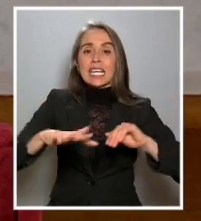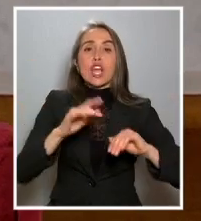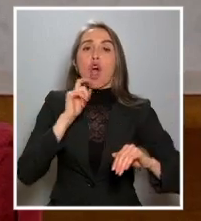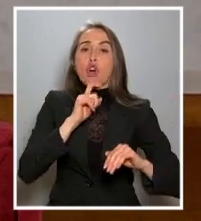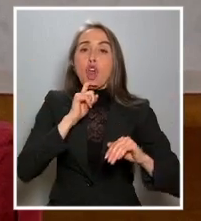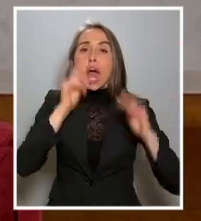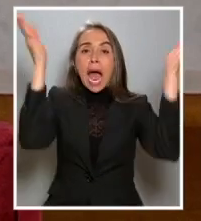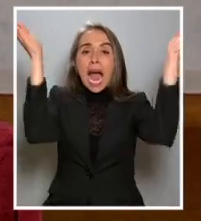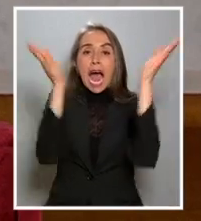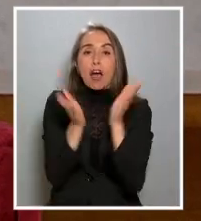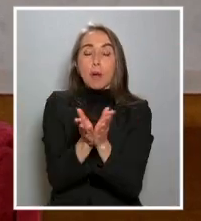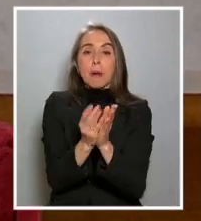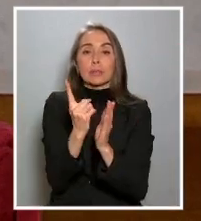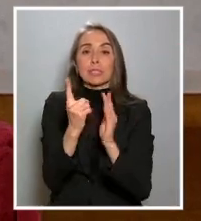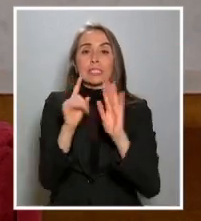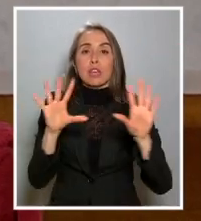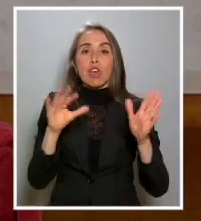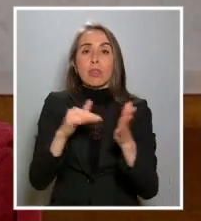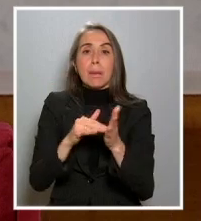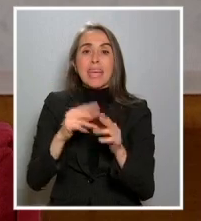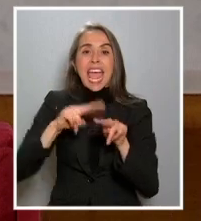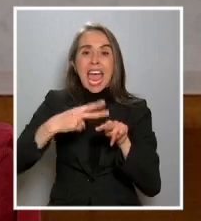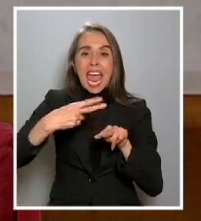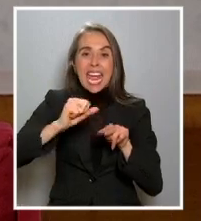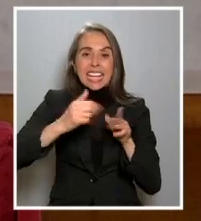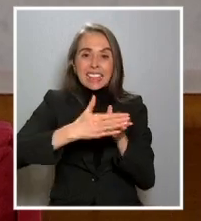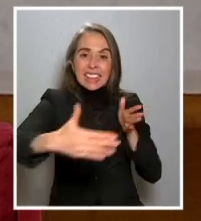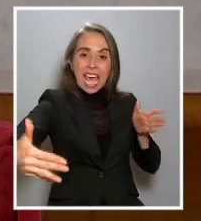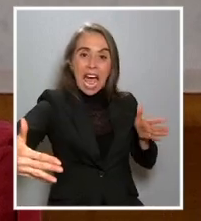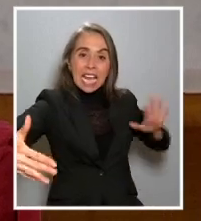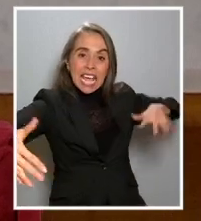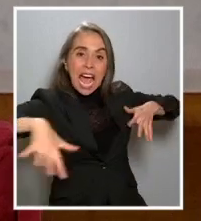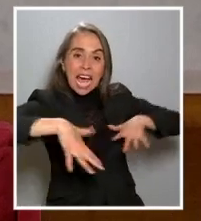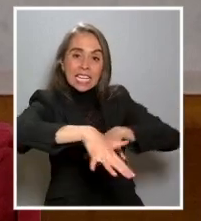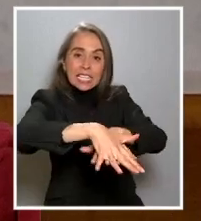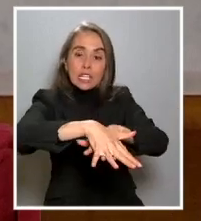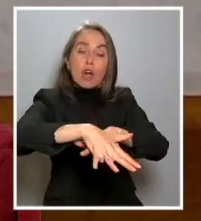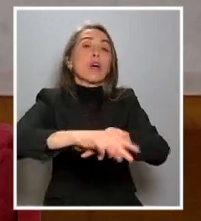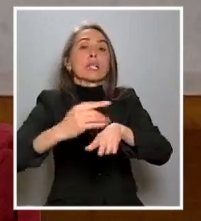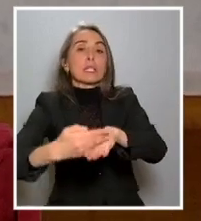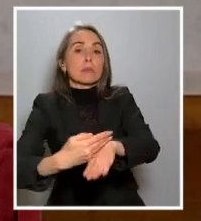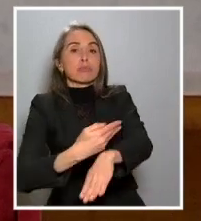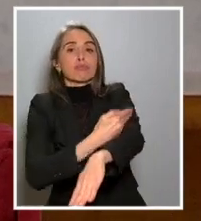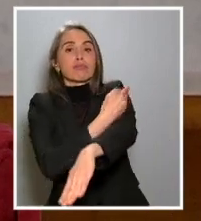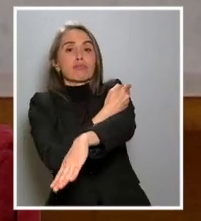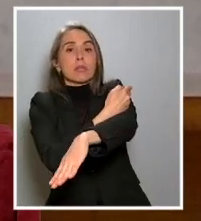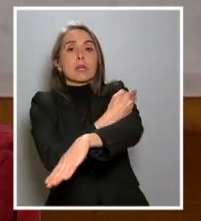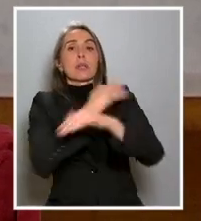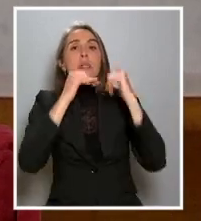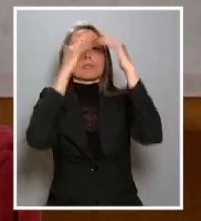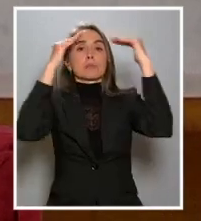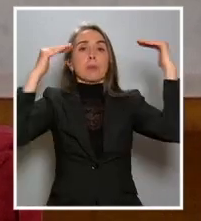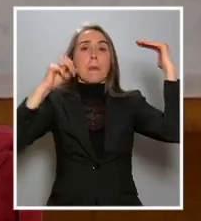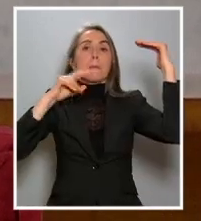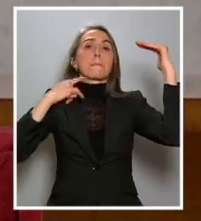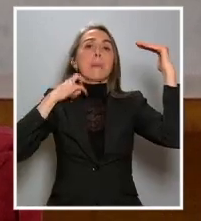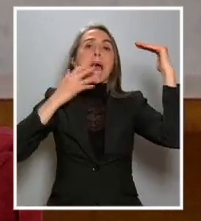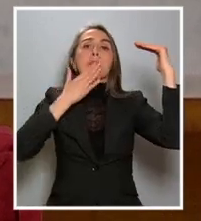en un terreno de más de 110.000 hectáreas, dando acceso al actual Parque Glaciares de Santiago.